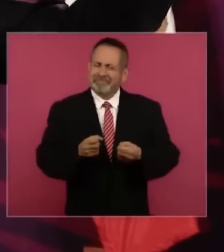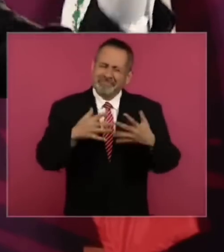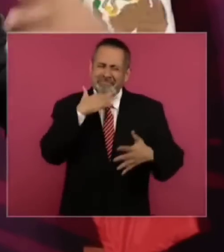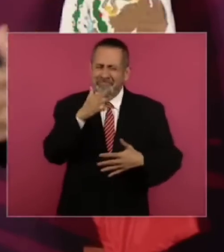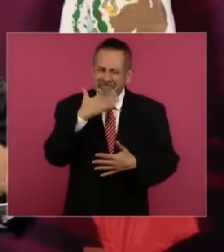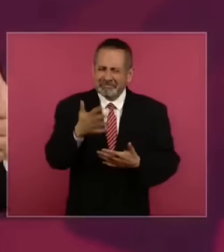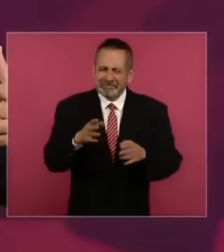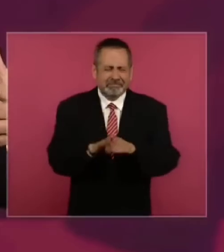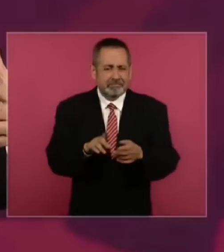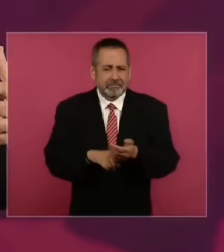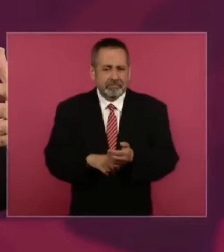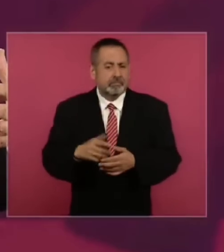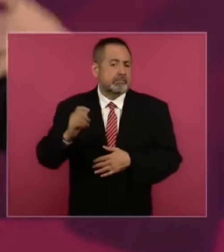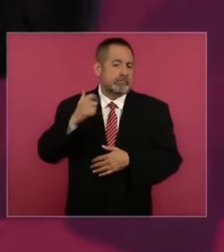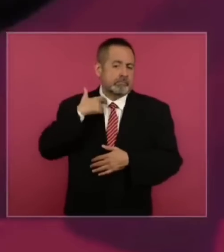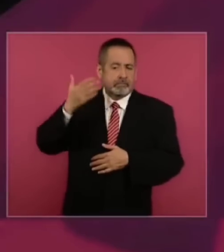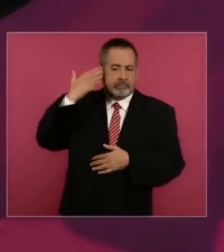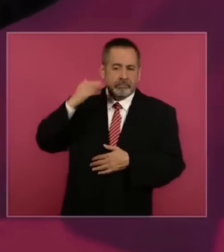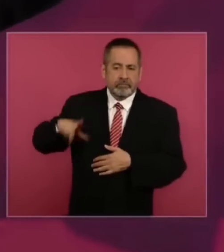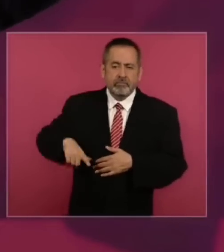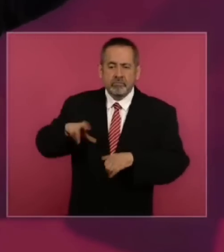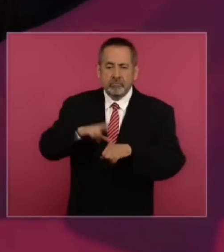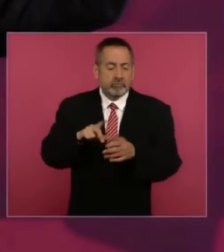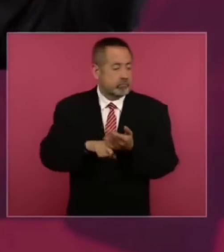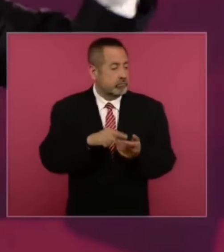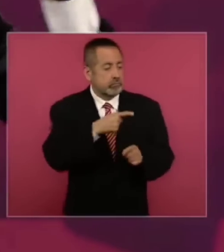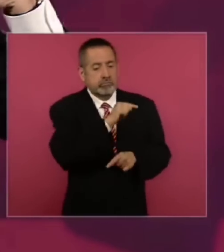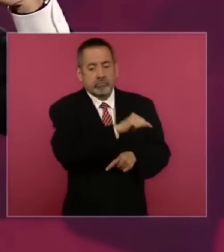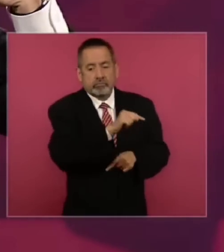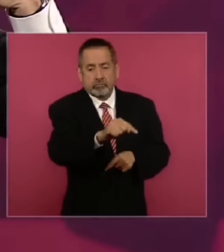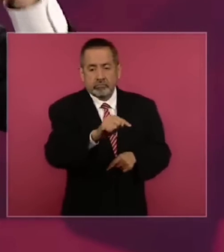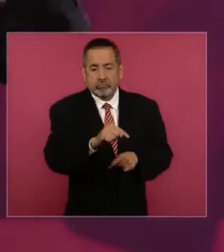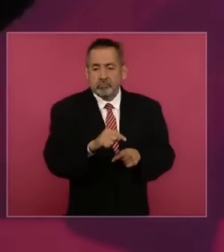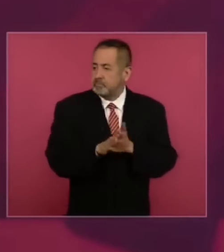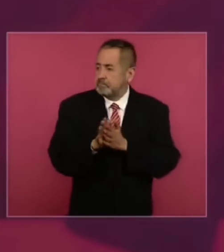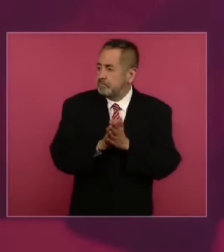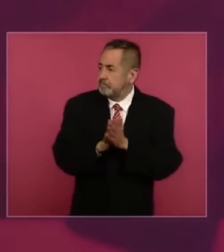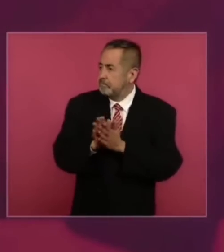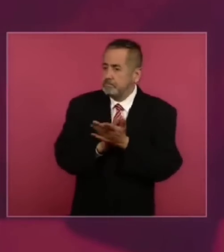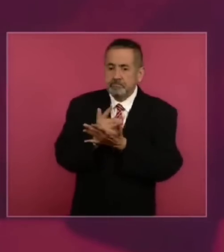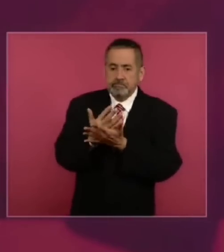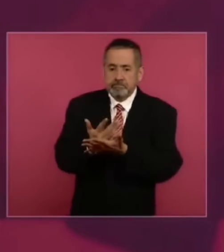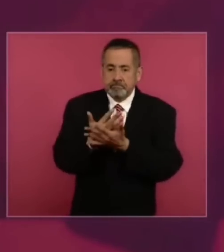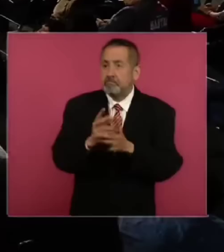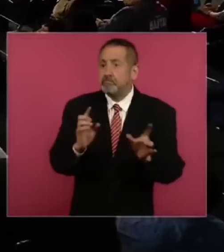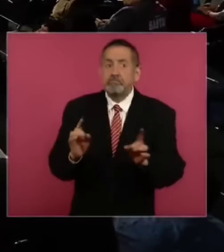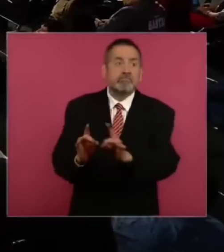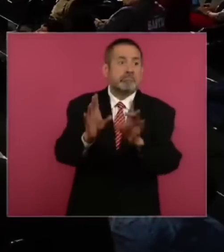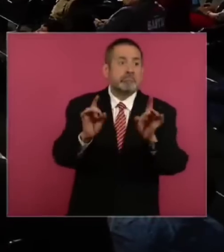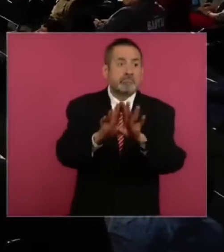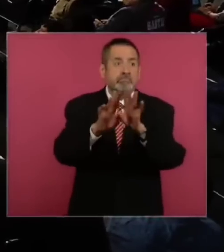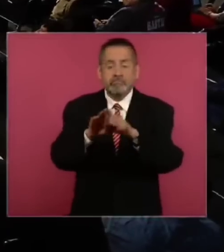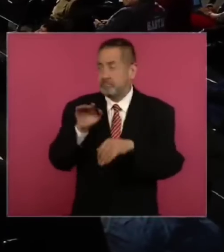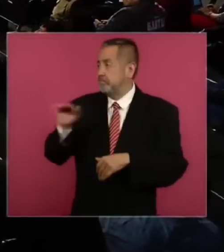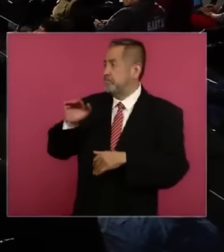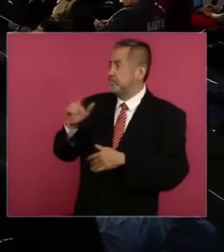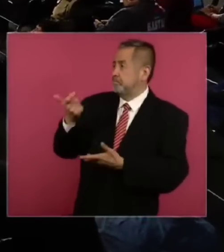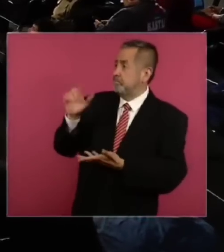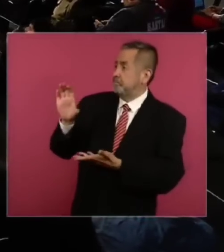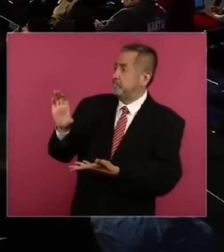el gobierno anterior de proveedores exclusivos todo